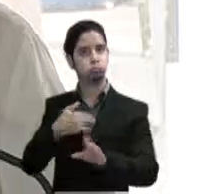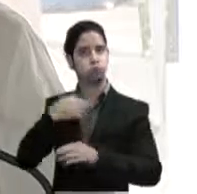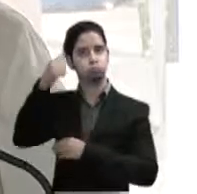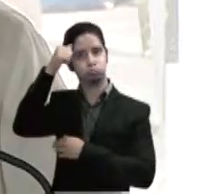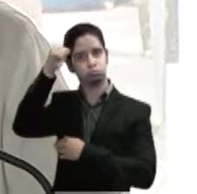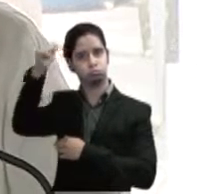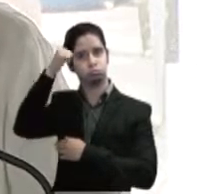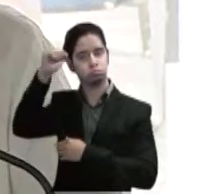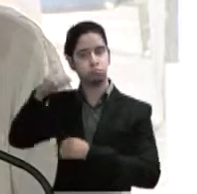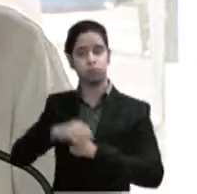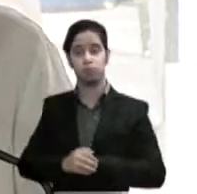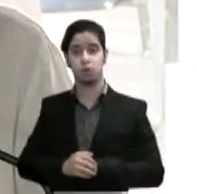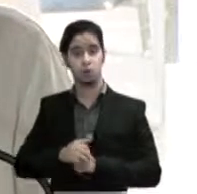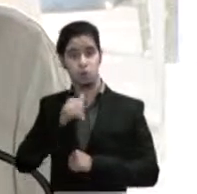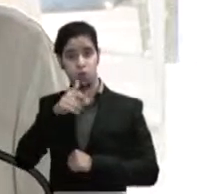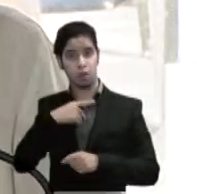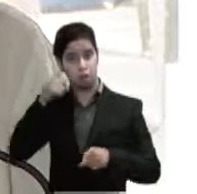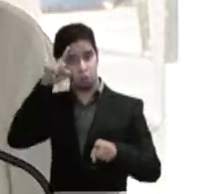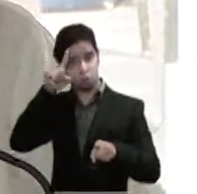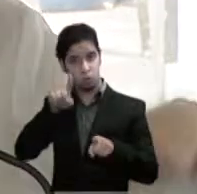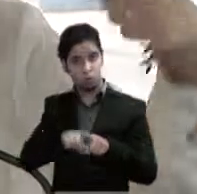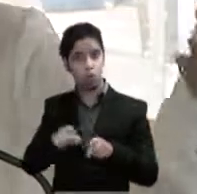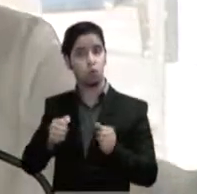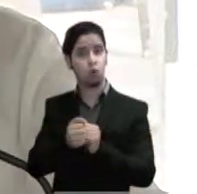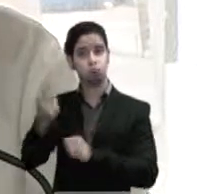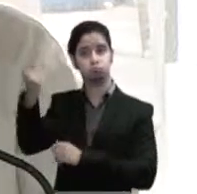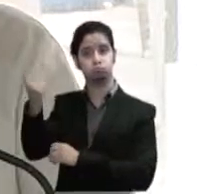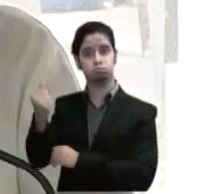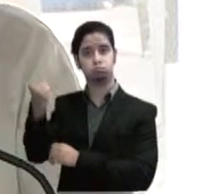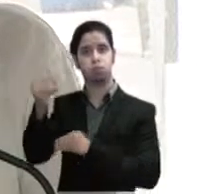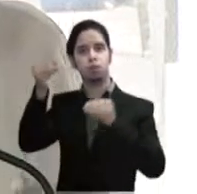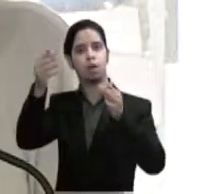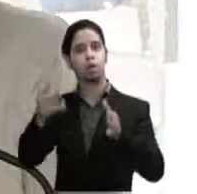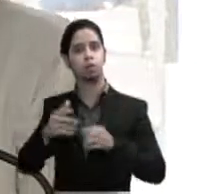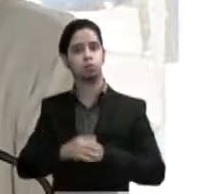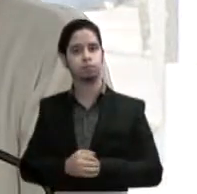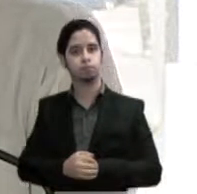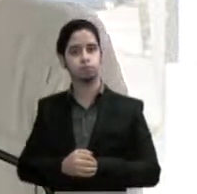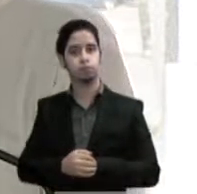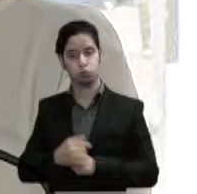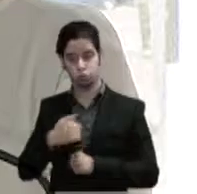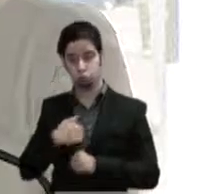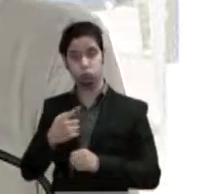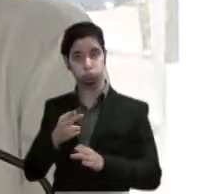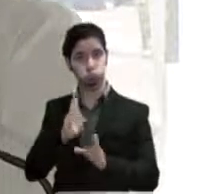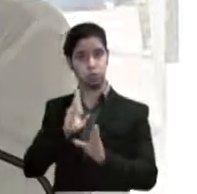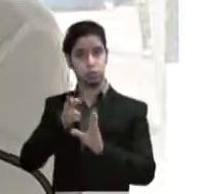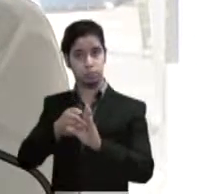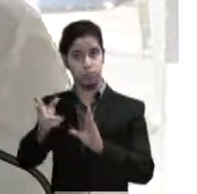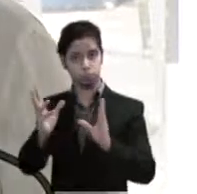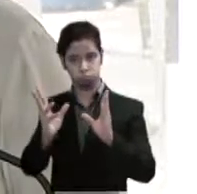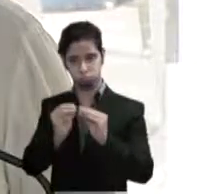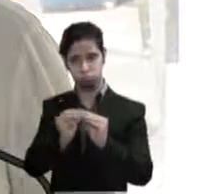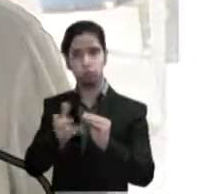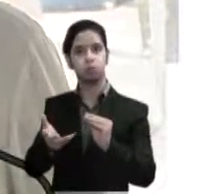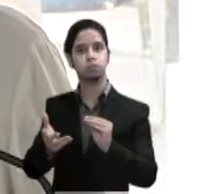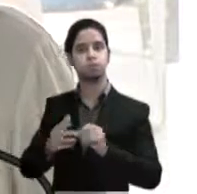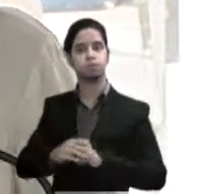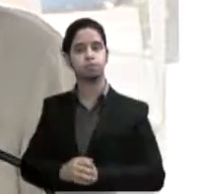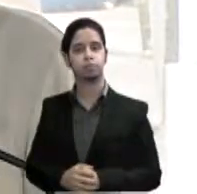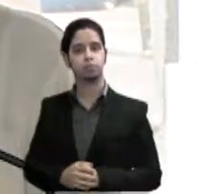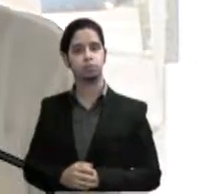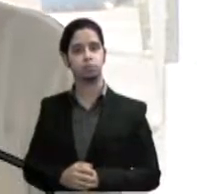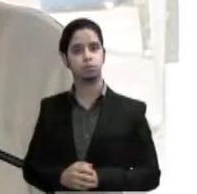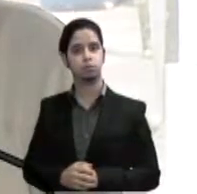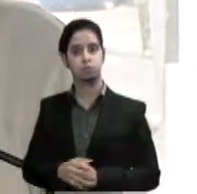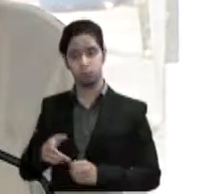las pensiones de los maestros y participé en el comité cuyo resultado luego se utilizó